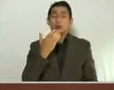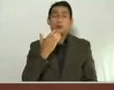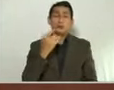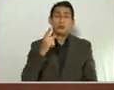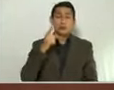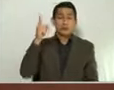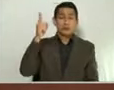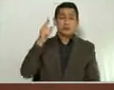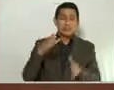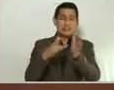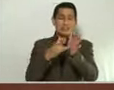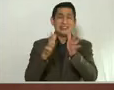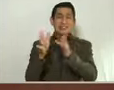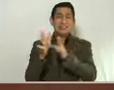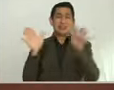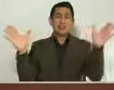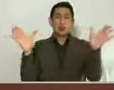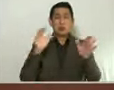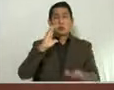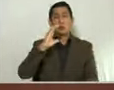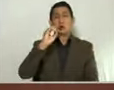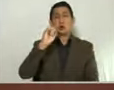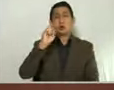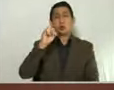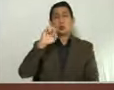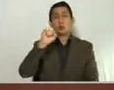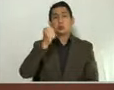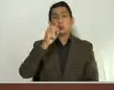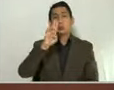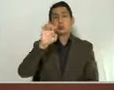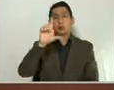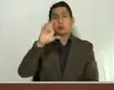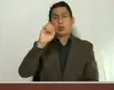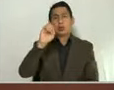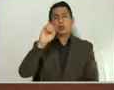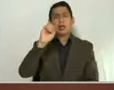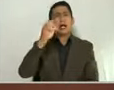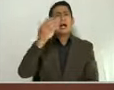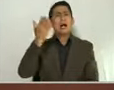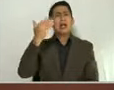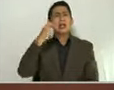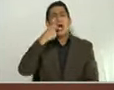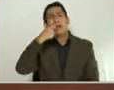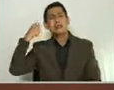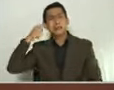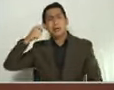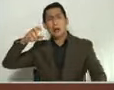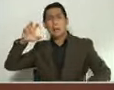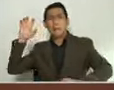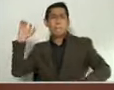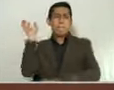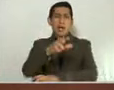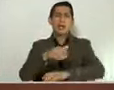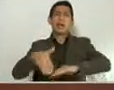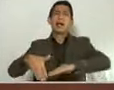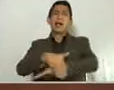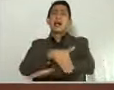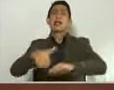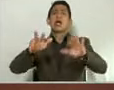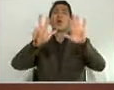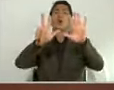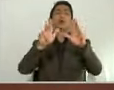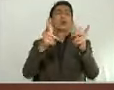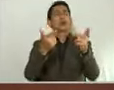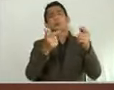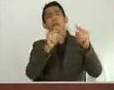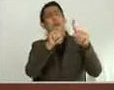ese ataque con bombas que destrozó la calle popular, la calle 8. ¿Cómo se ha acudido en